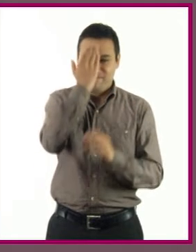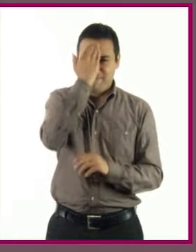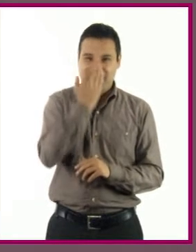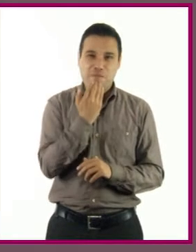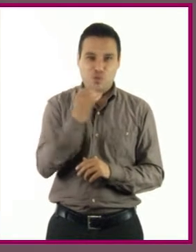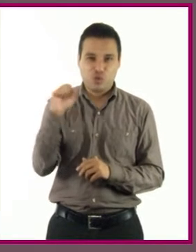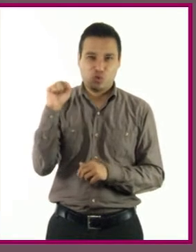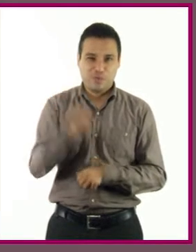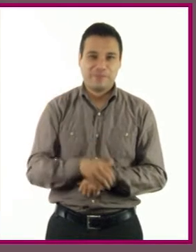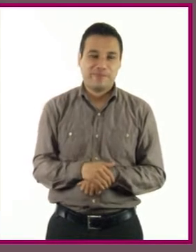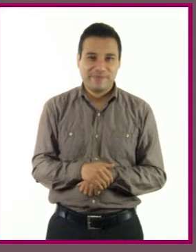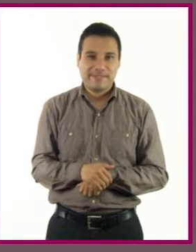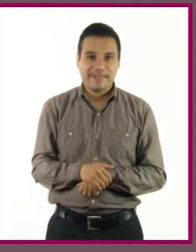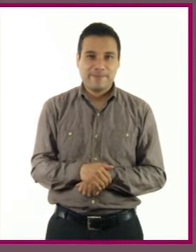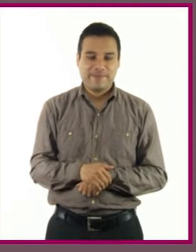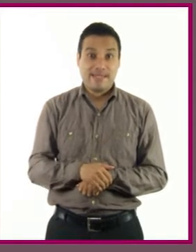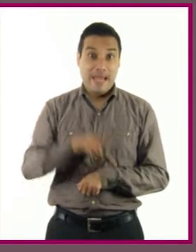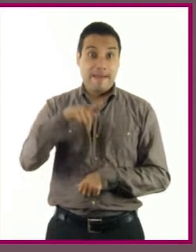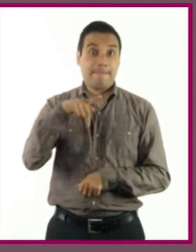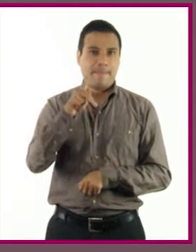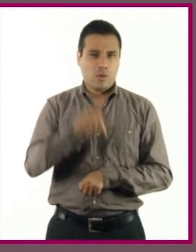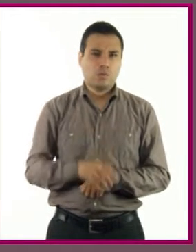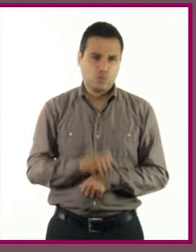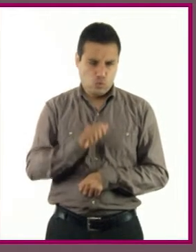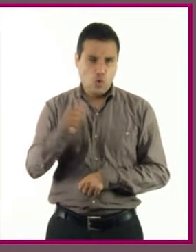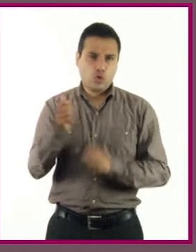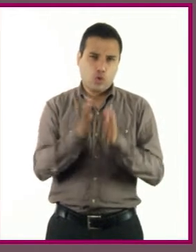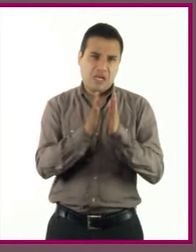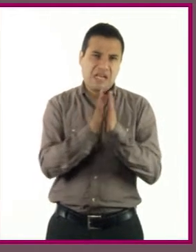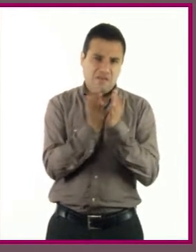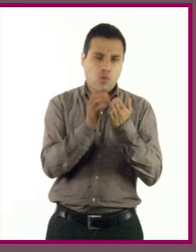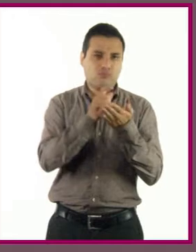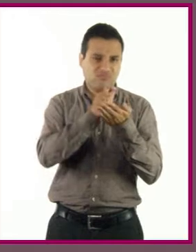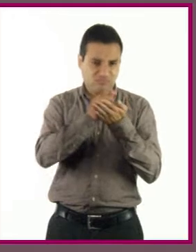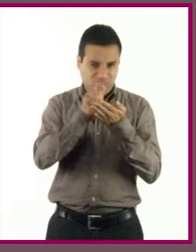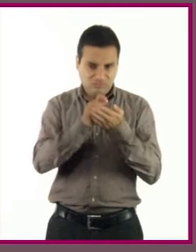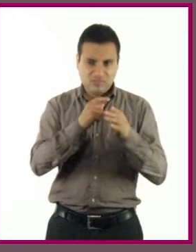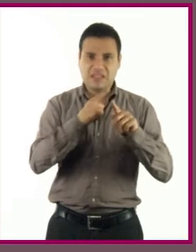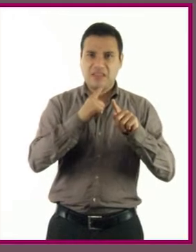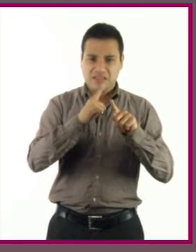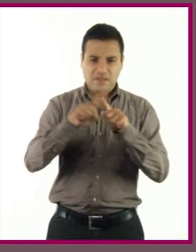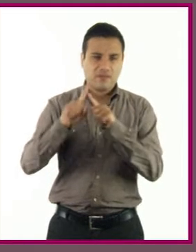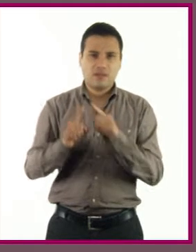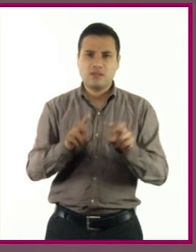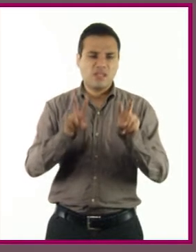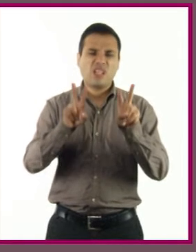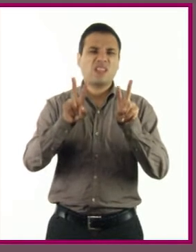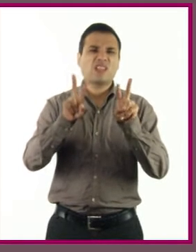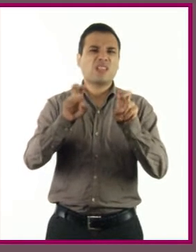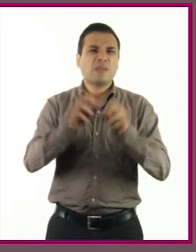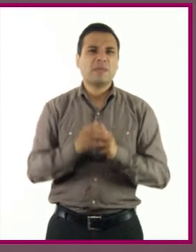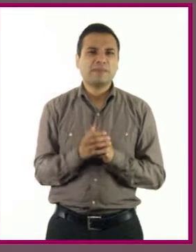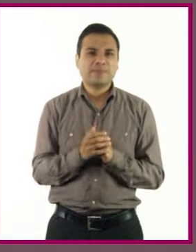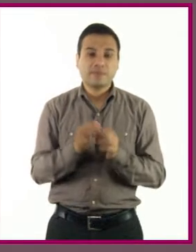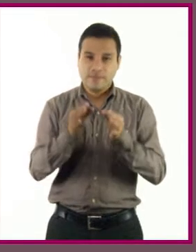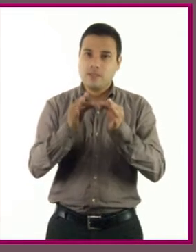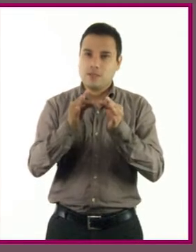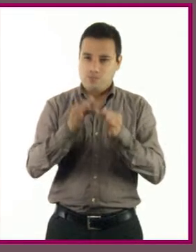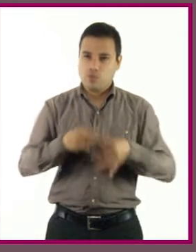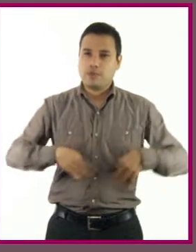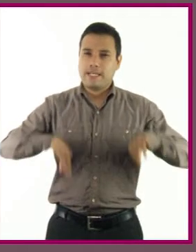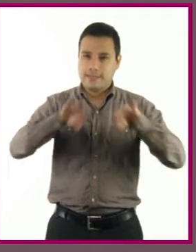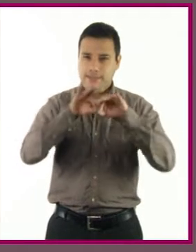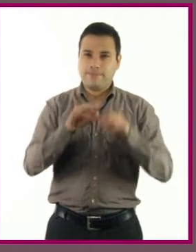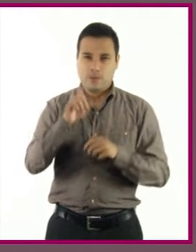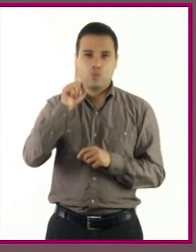Shelley. Sin embargo, escribió muchas más obras en las que habló sobre la importancia de la